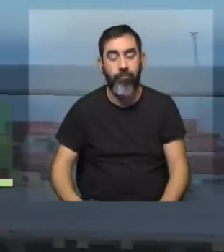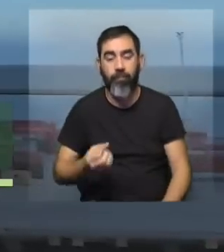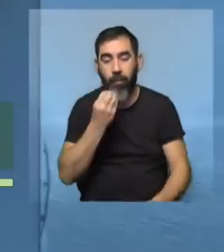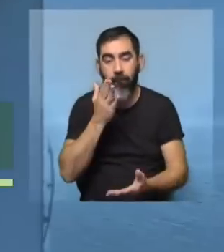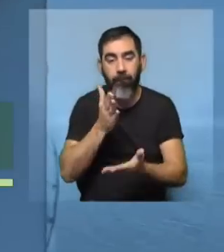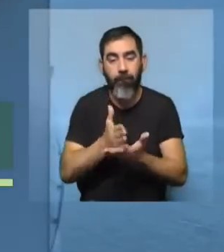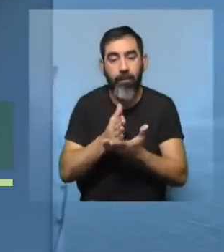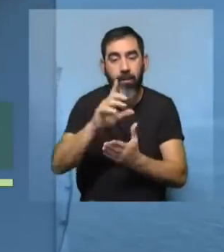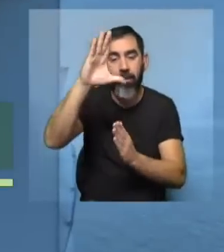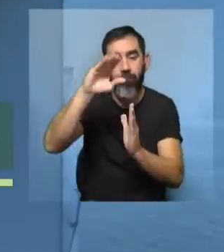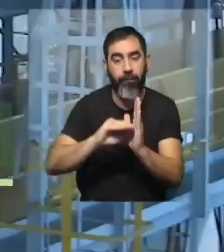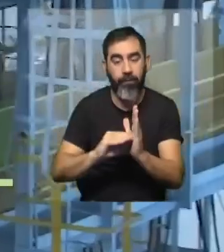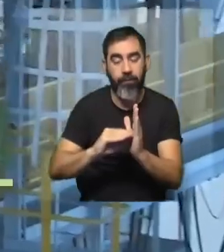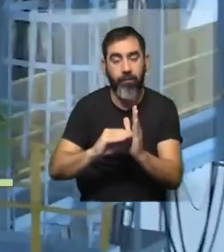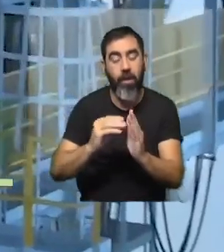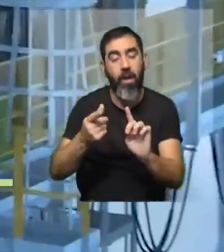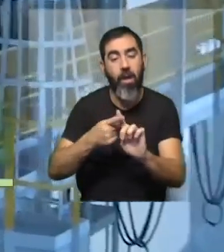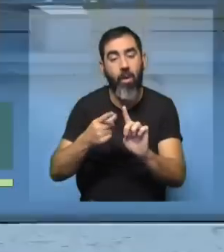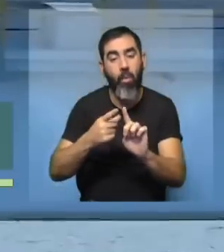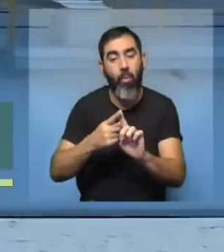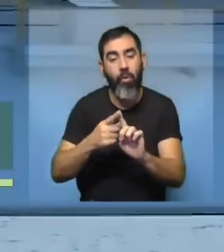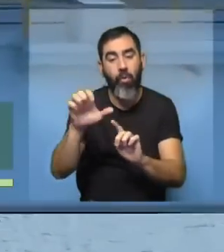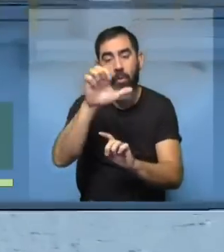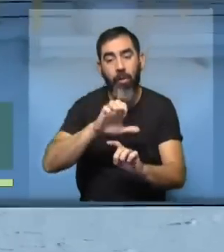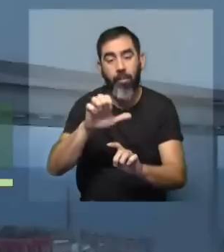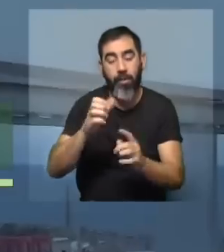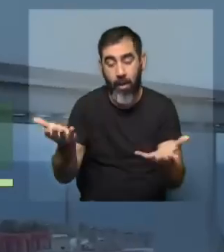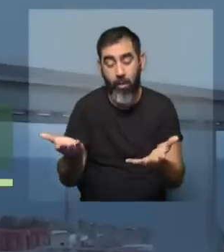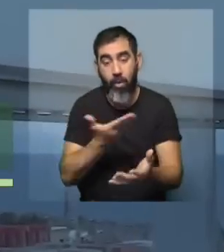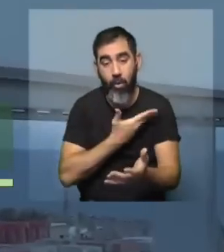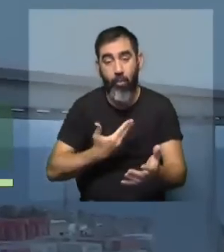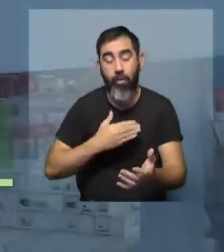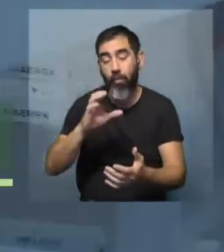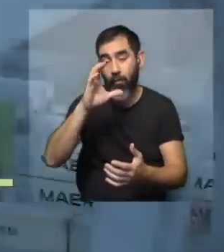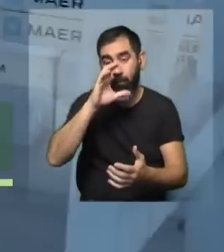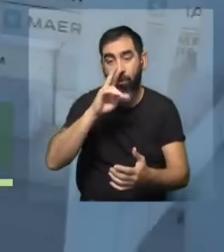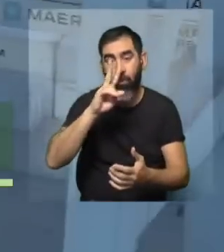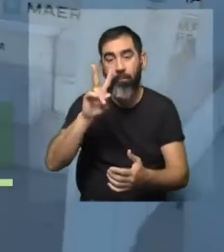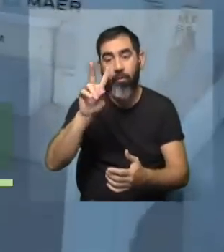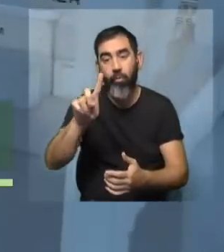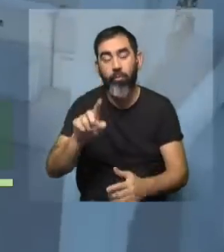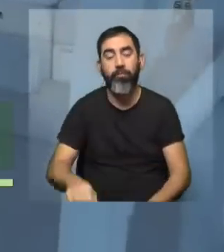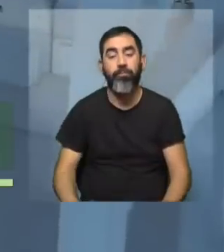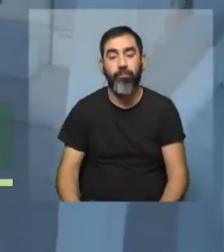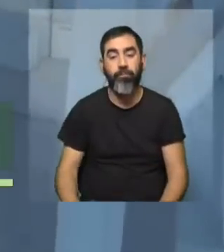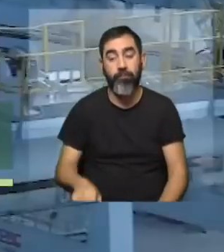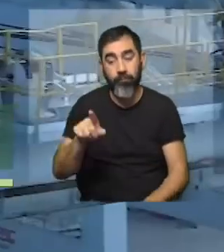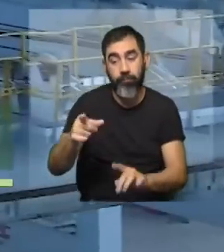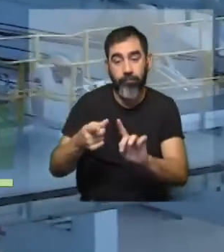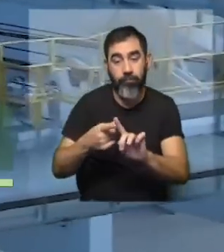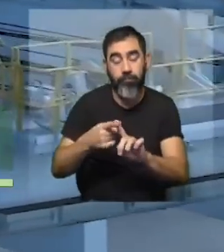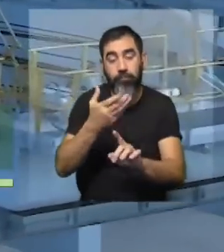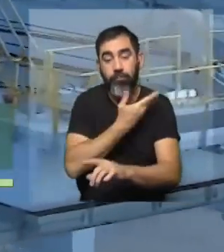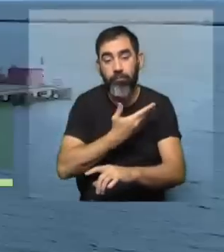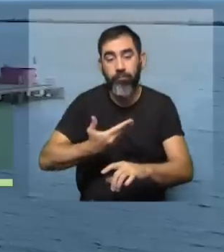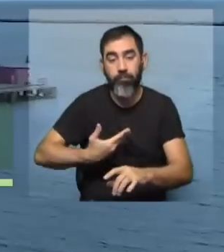beneficiaron de la rebaja incluida recuerdos y liberado entre la empresa y el actual gobierno en febrero de 2021 en ese acuerdo el